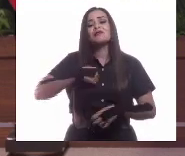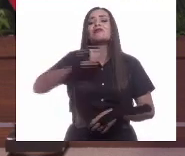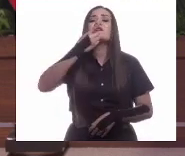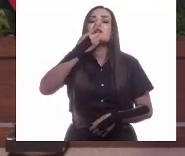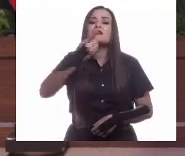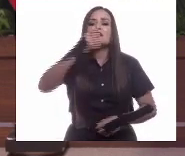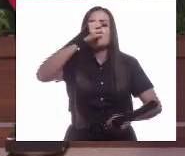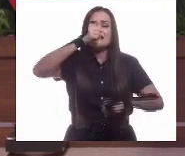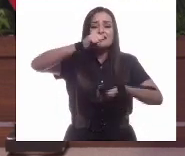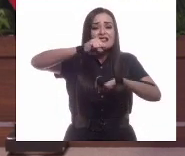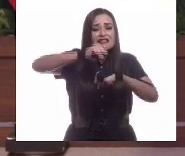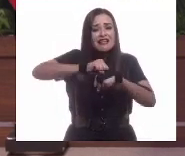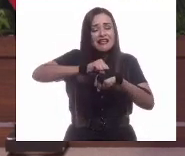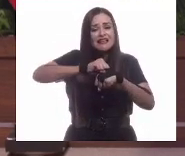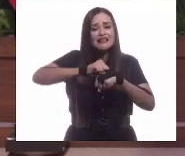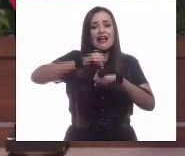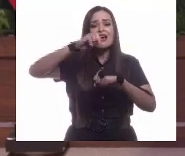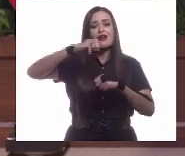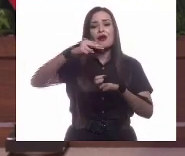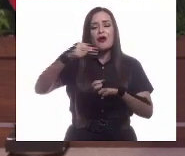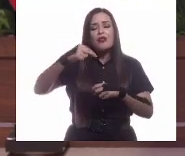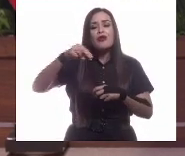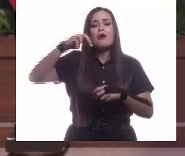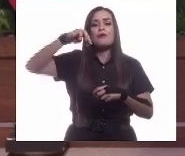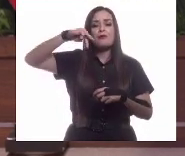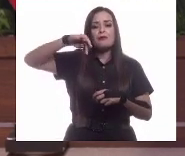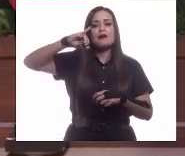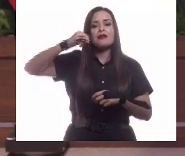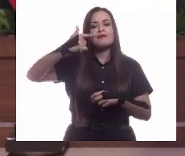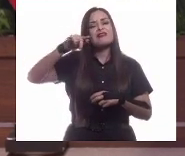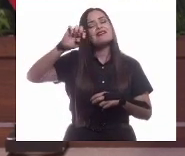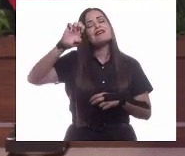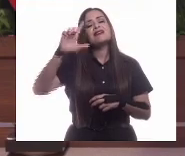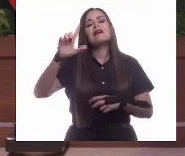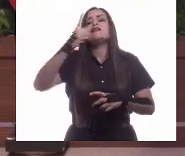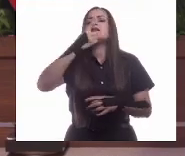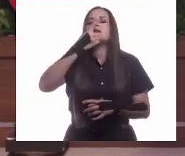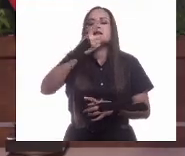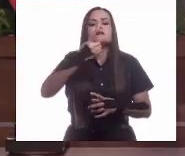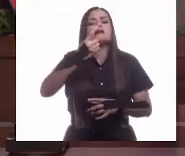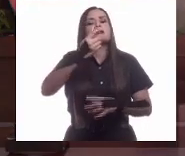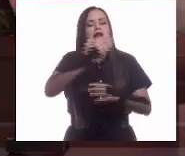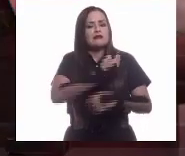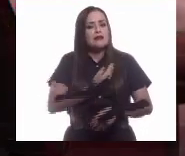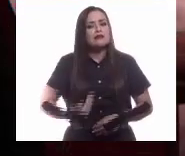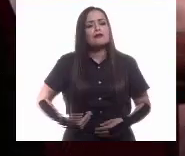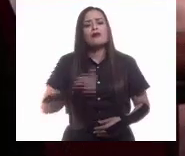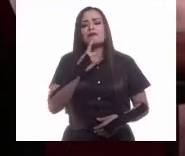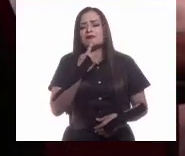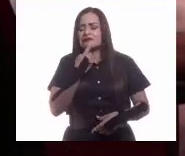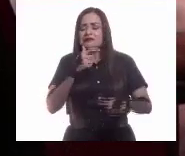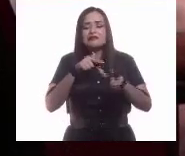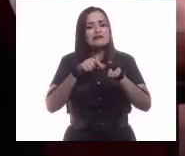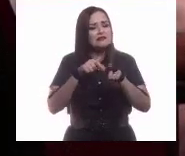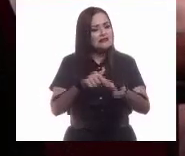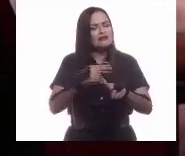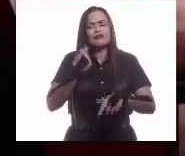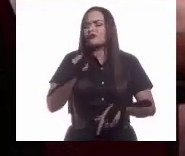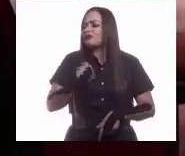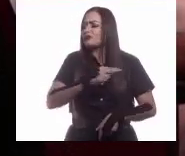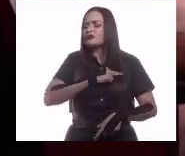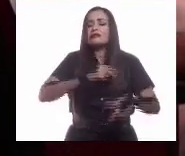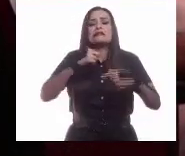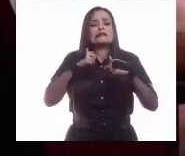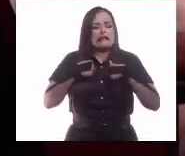secretario Miguel Torruco expresar al señor presidente de la República nuestra permanente disposición